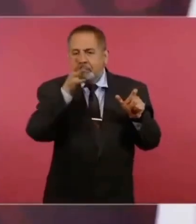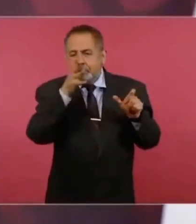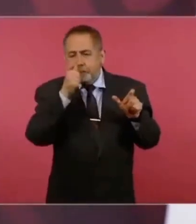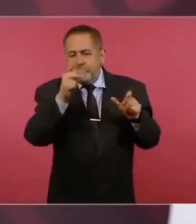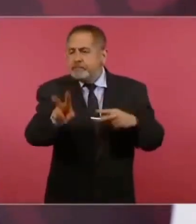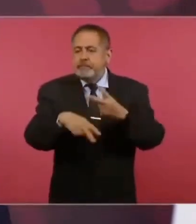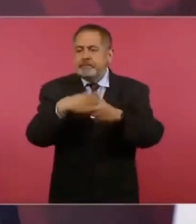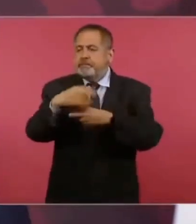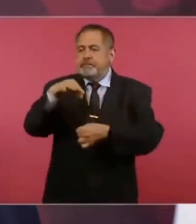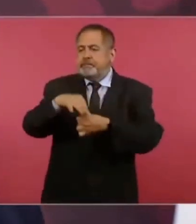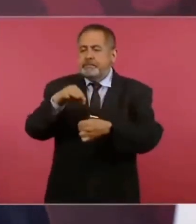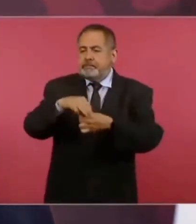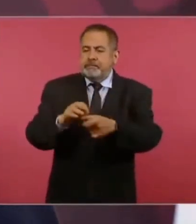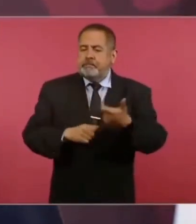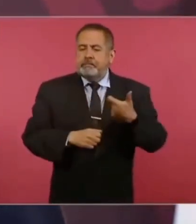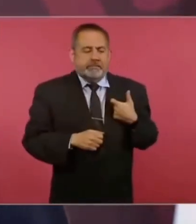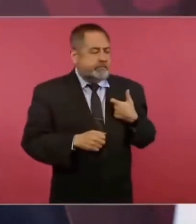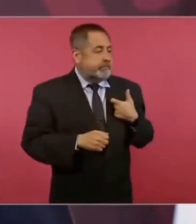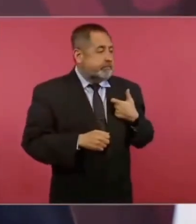pudieran votar.